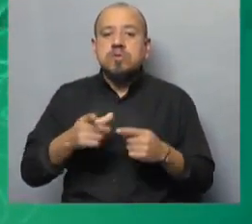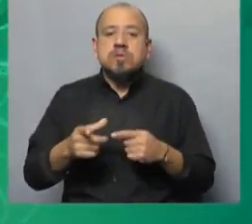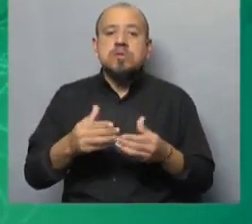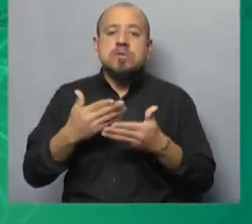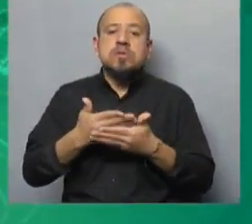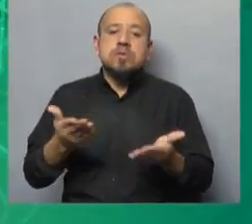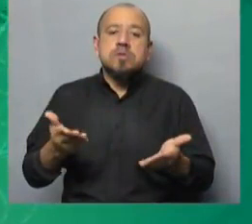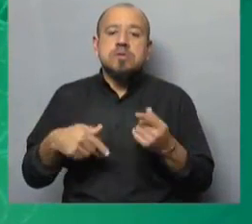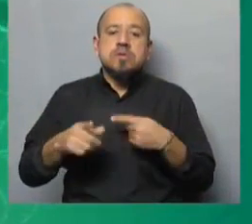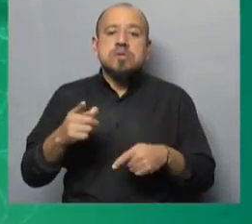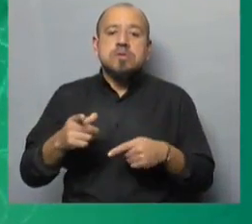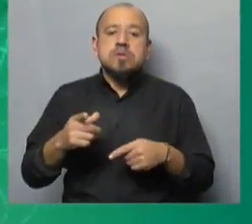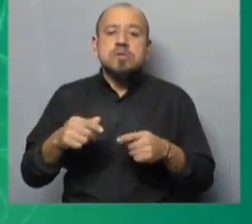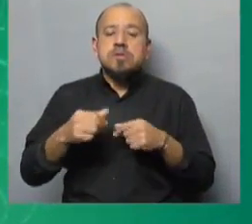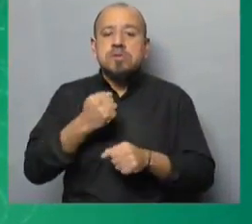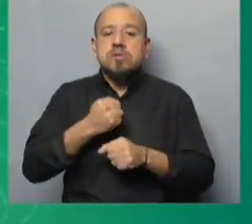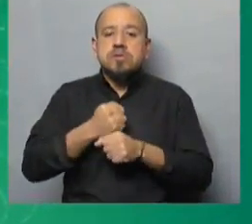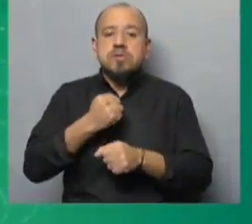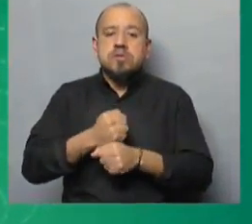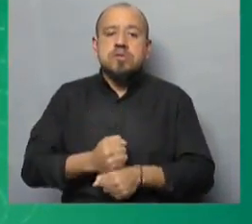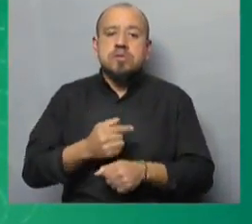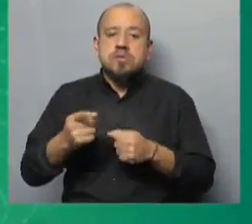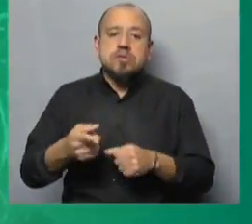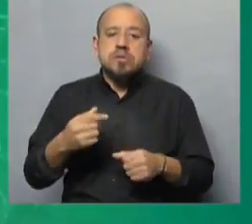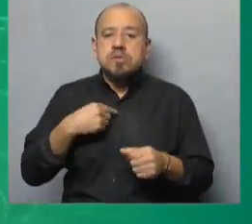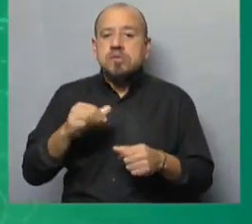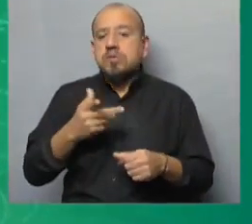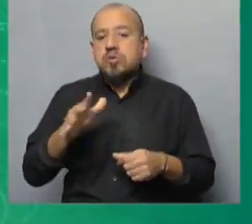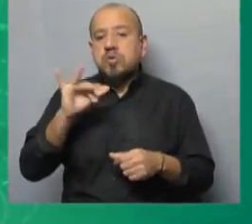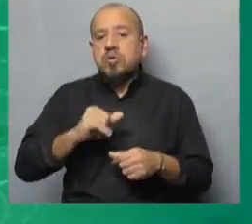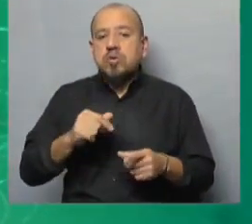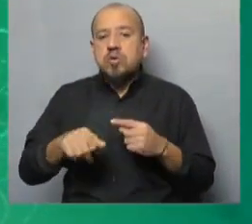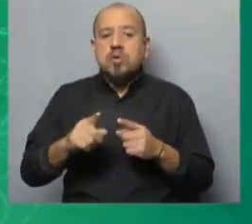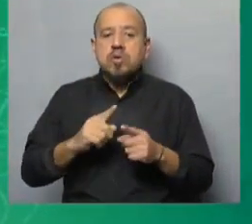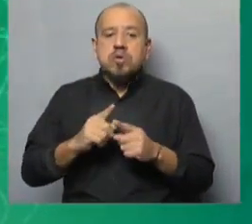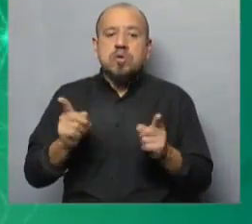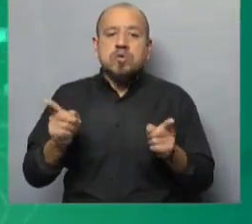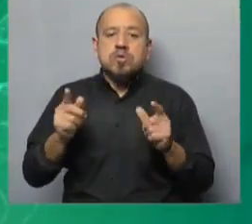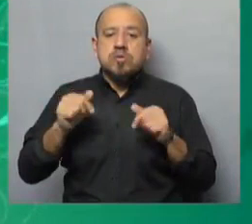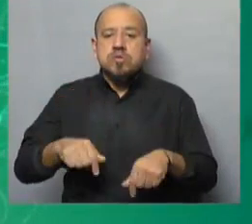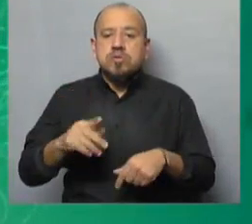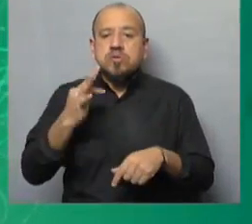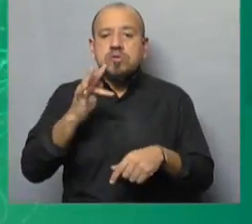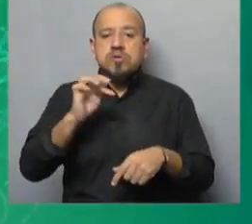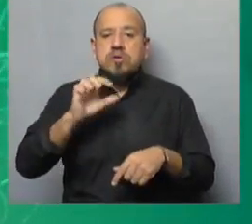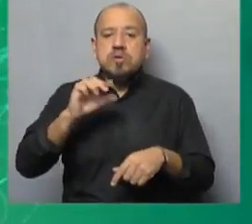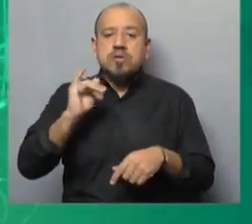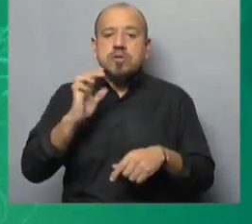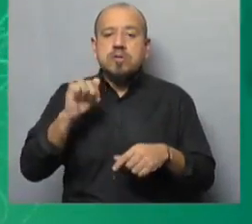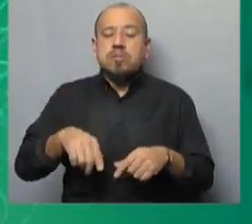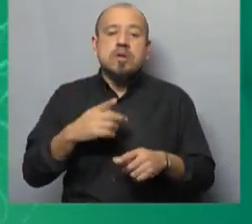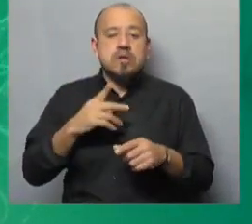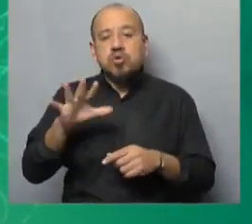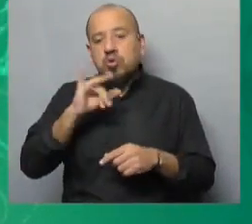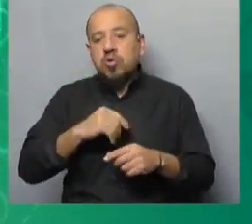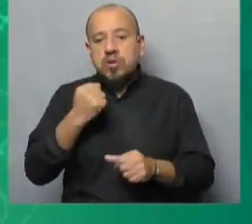espectacular que es el volumen de trabajo esto se gana todos los días esto no es simplemente lo que hizo felipe no es del día de la regata es todos los